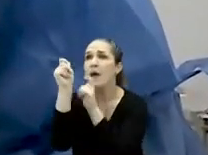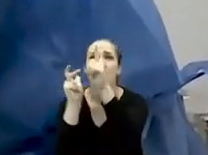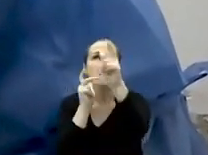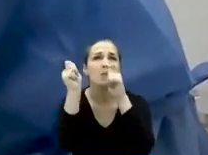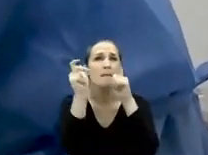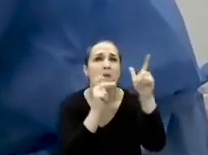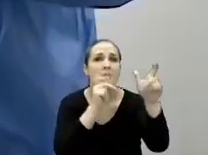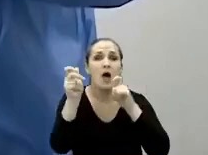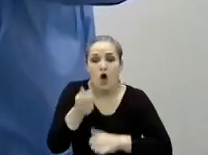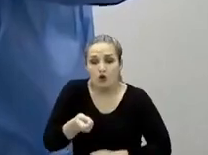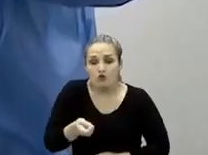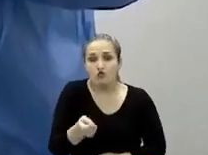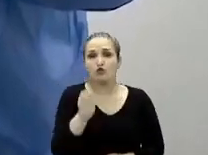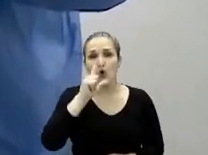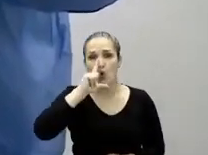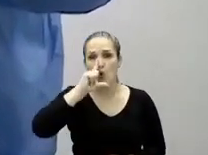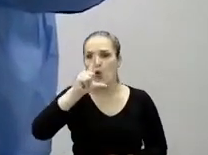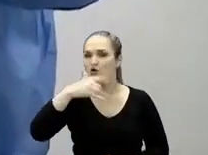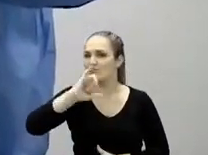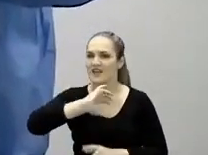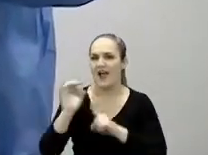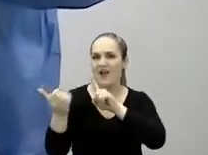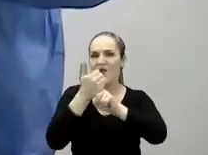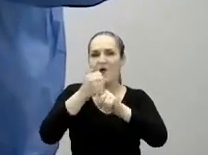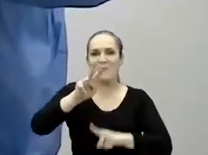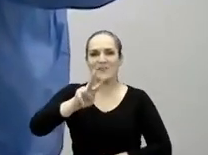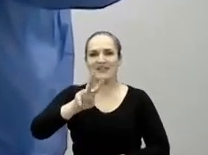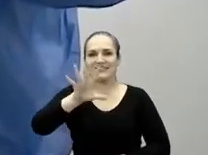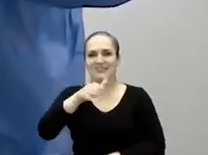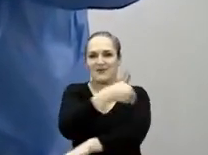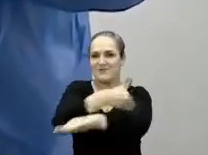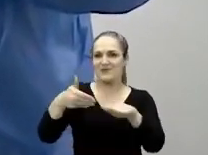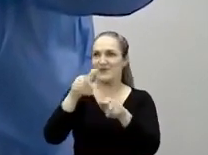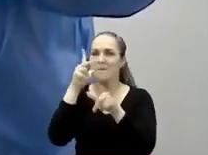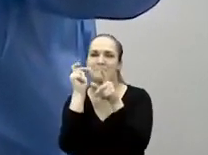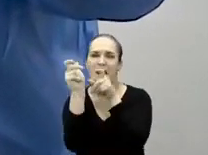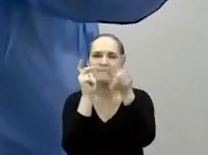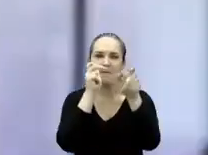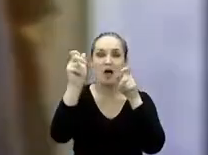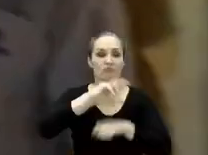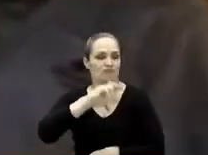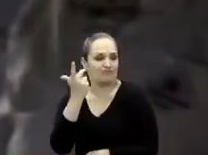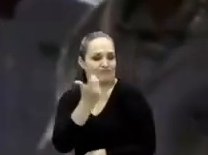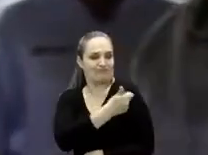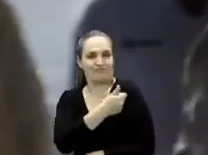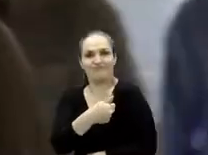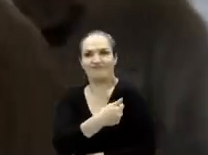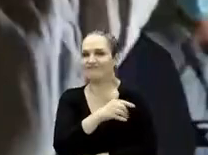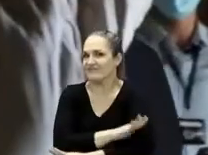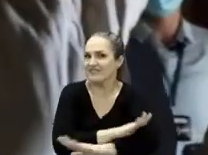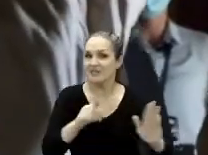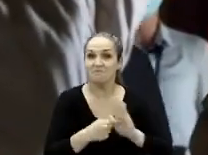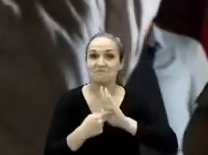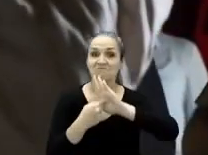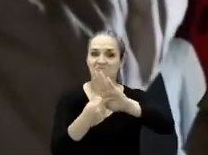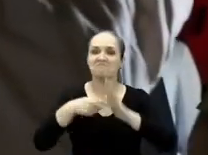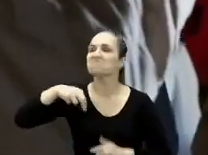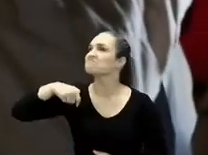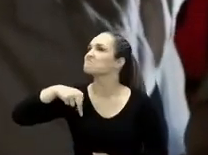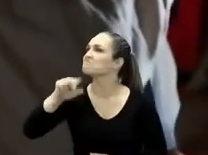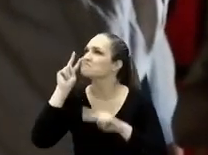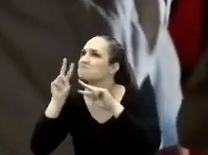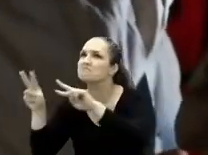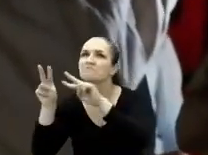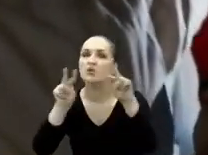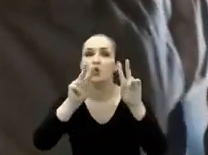se superará la meta de 25 millones de inmunizaciones. Tras ser vacunado, el presidente hizo un recorrido por las instalaciones